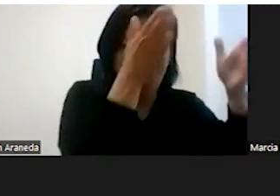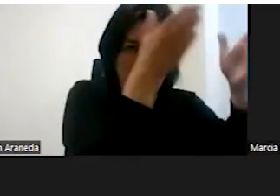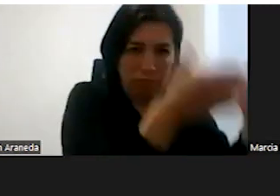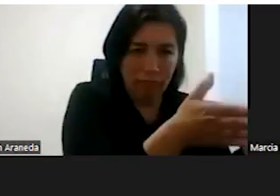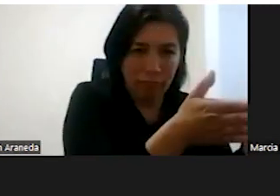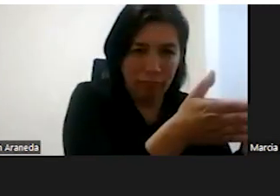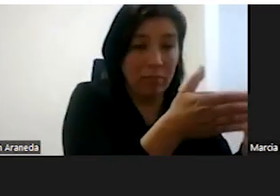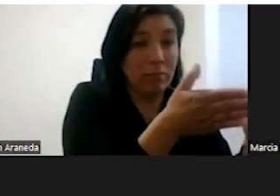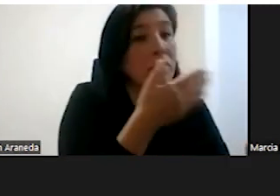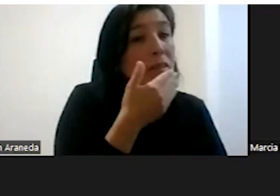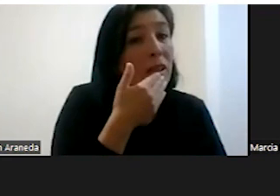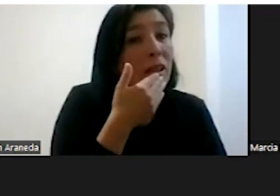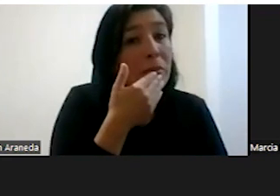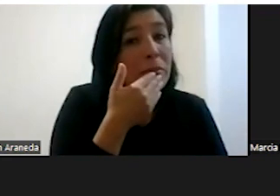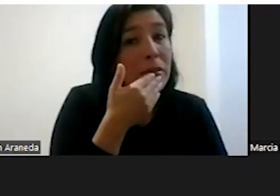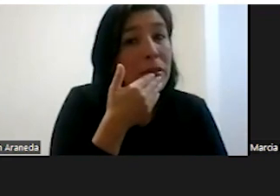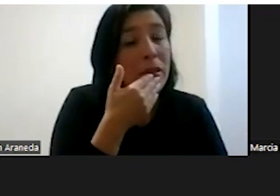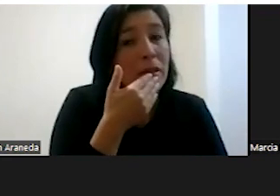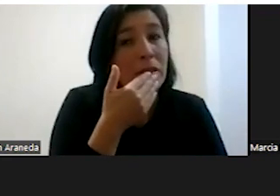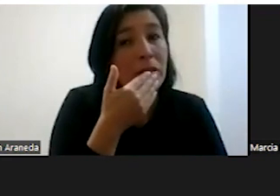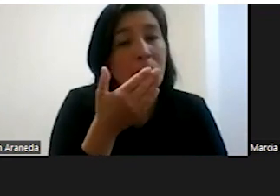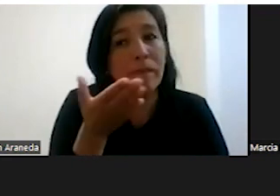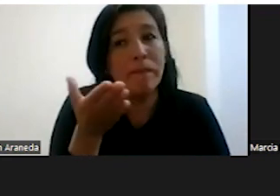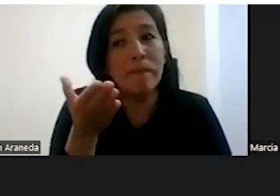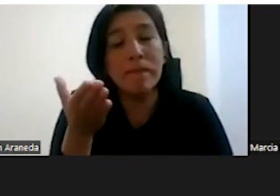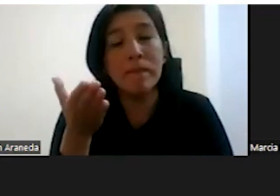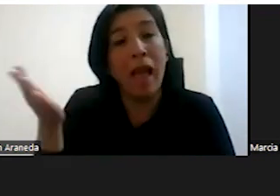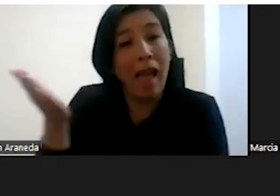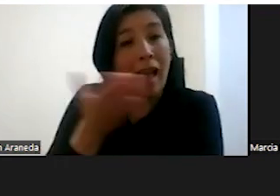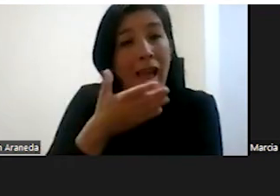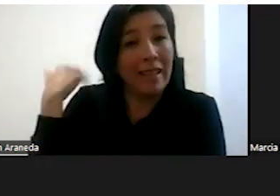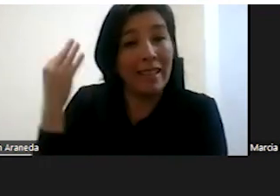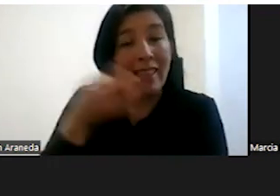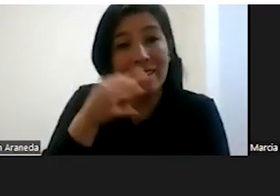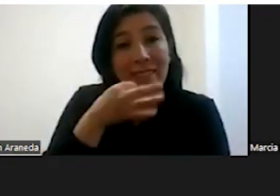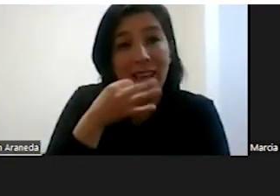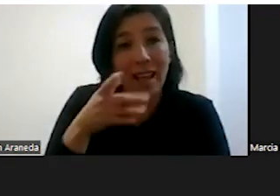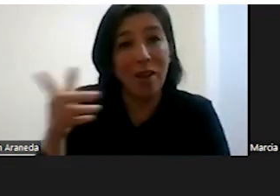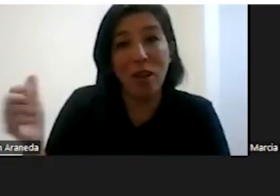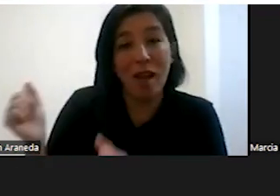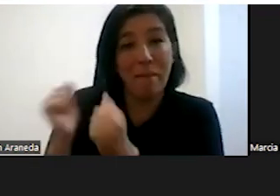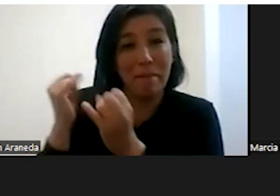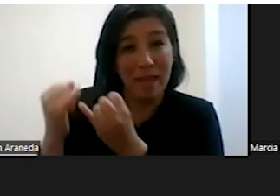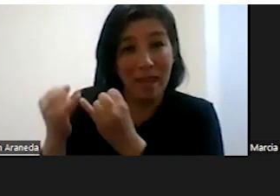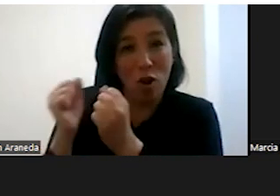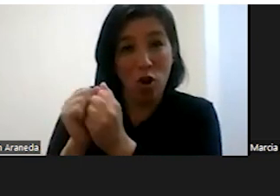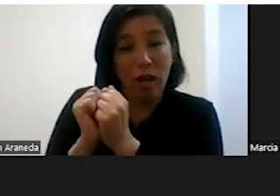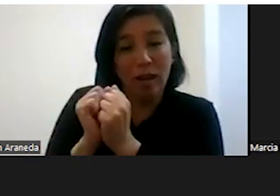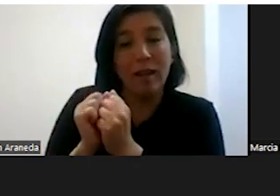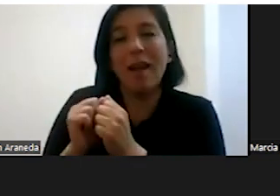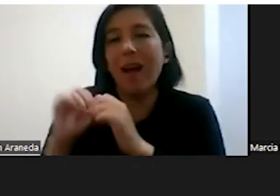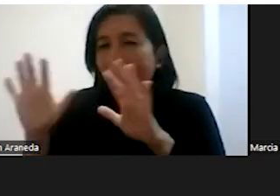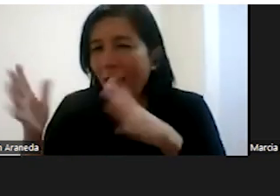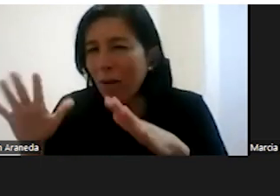hemos encontrado contextos disturbados, por eso comentaba acerca de lo que decía una de mis colegas, que es súper probable,